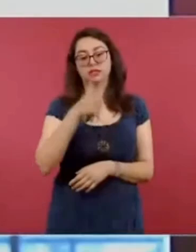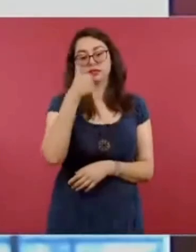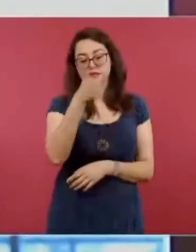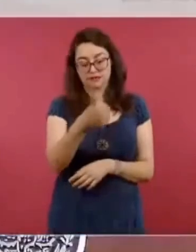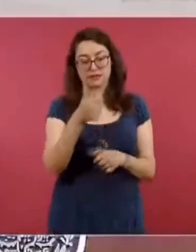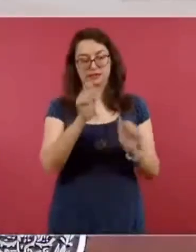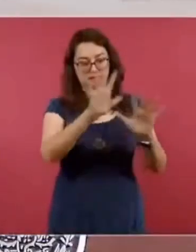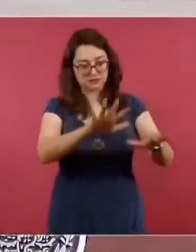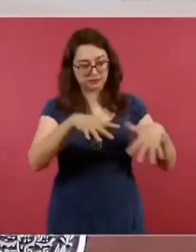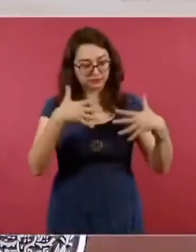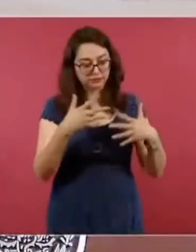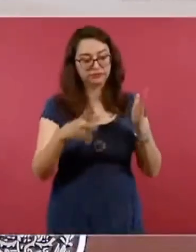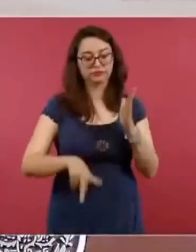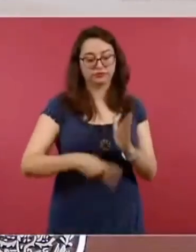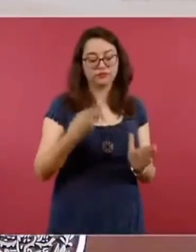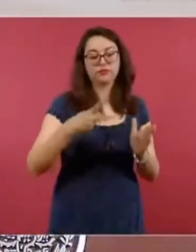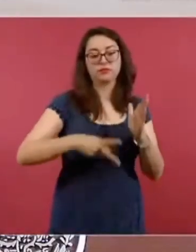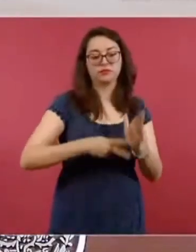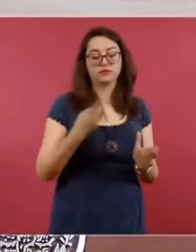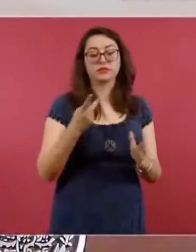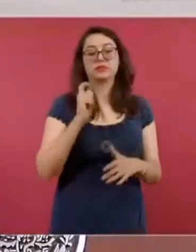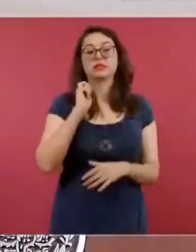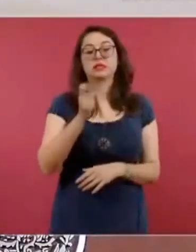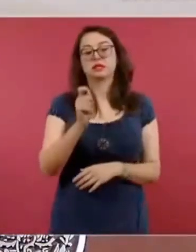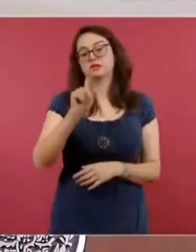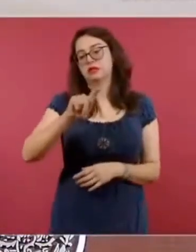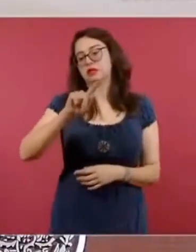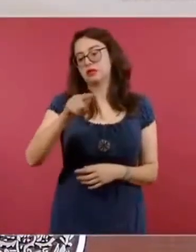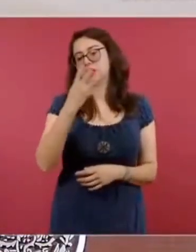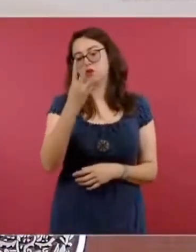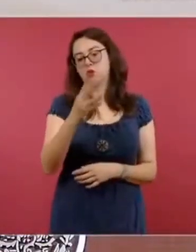cabo 6,134, es decir, ya llevamos un avance del